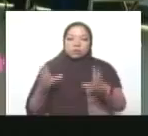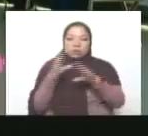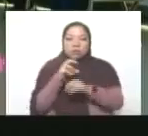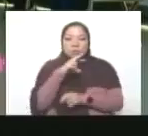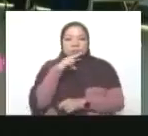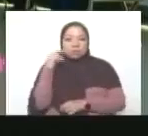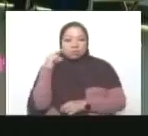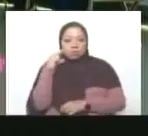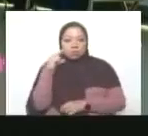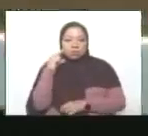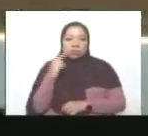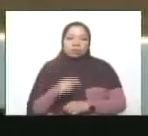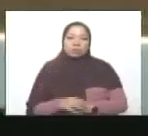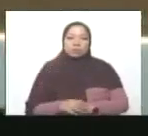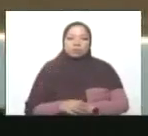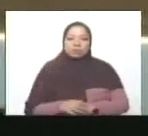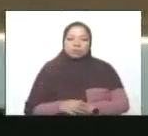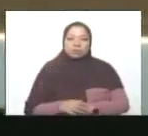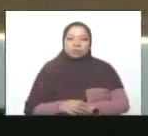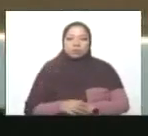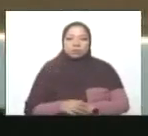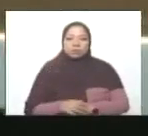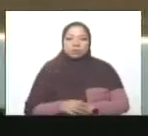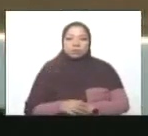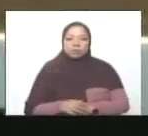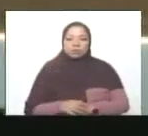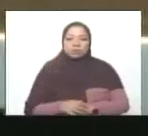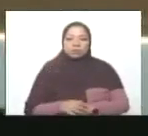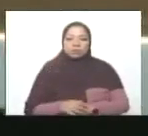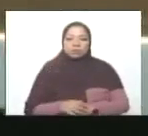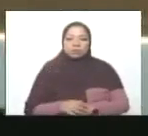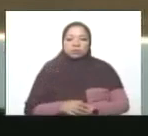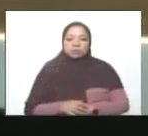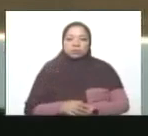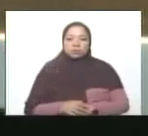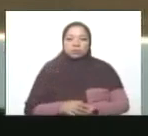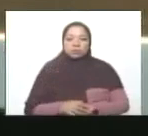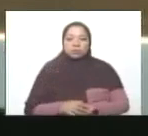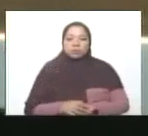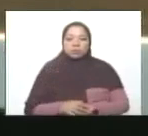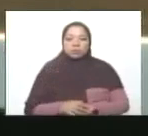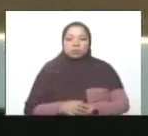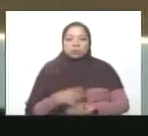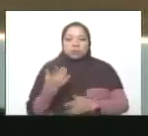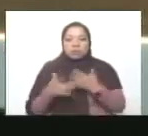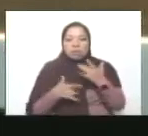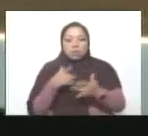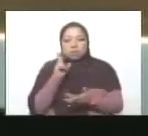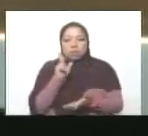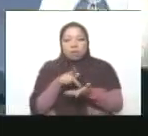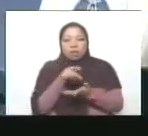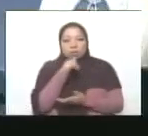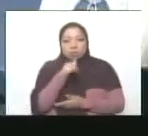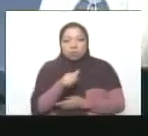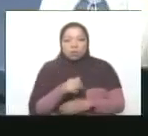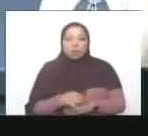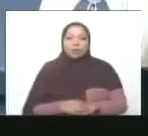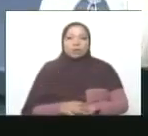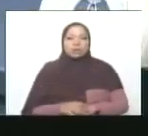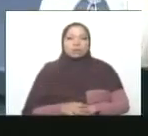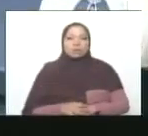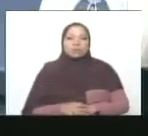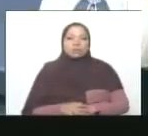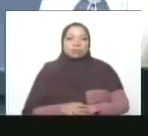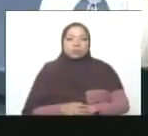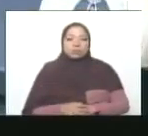sabrosa? ¿Ah? Las criollas. Y por aquí tenemos también a Osmary Josefina Escalona. ¿Ah? Muy